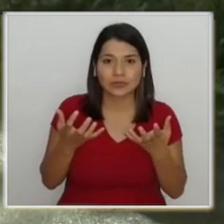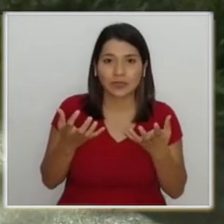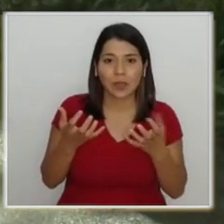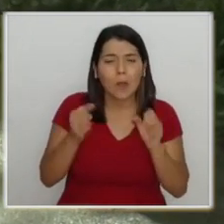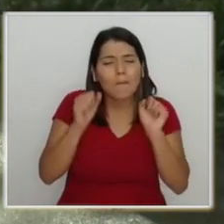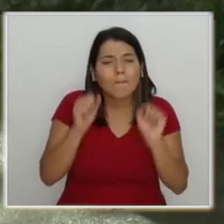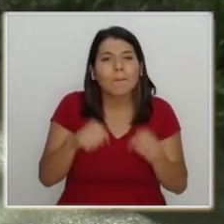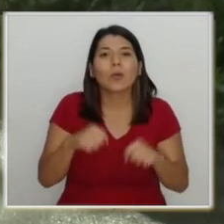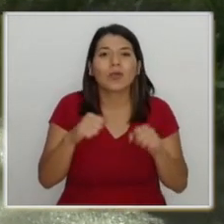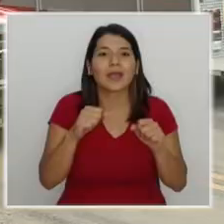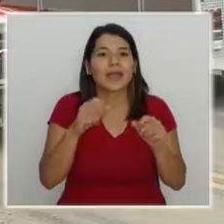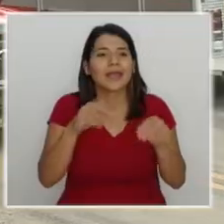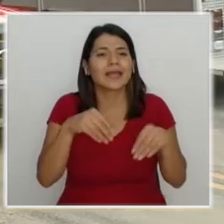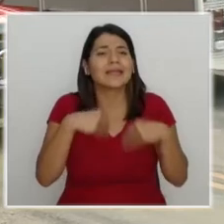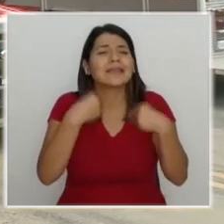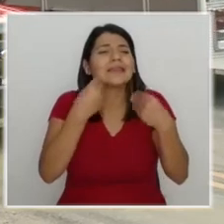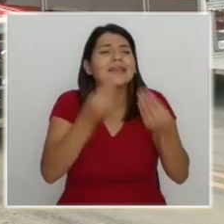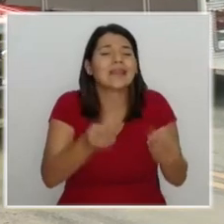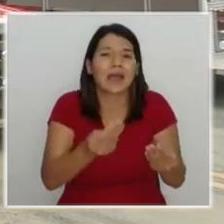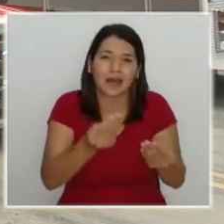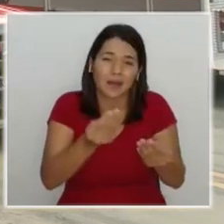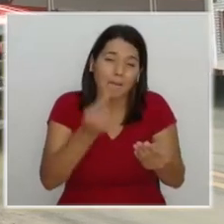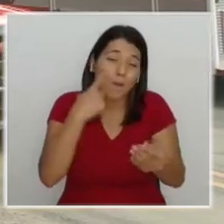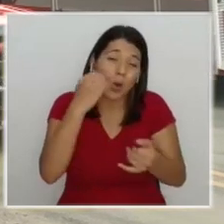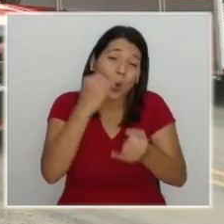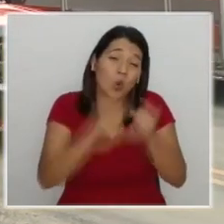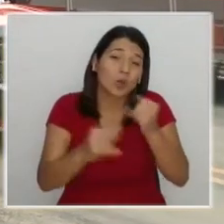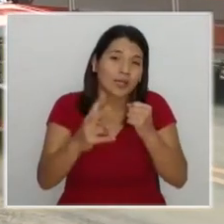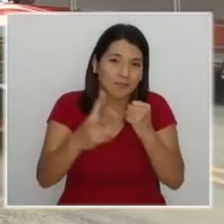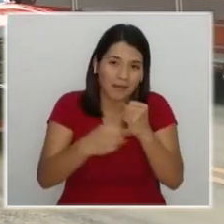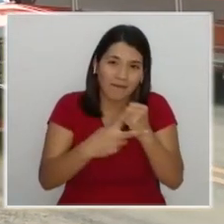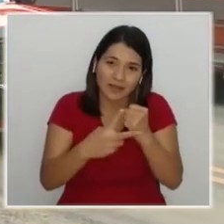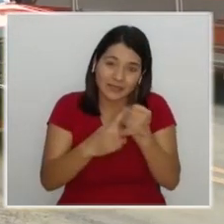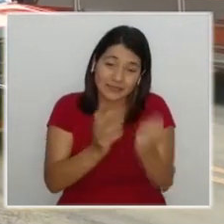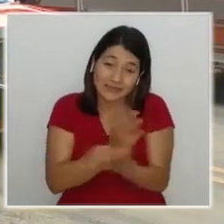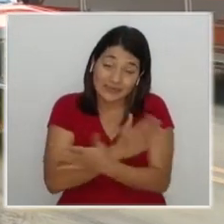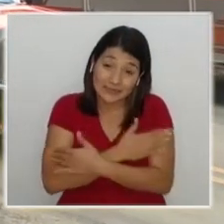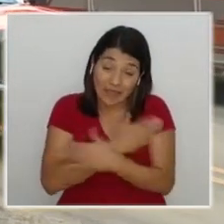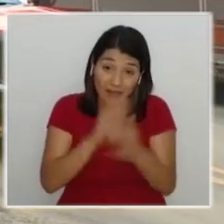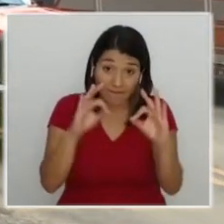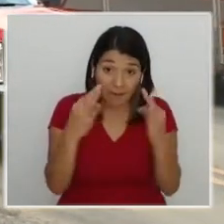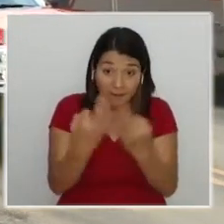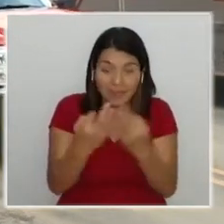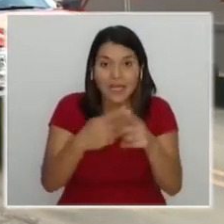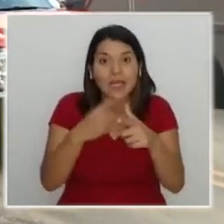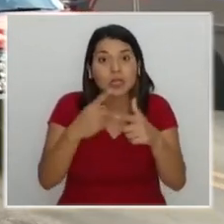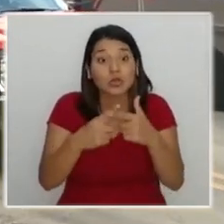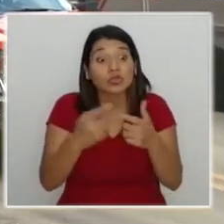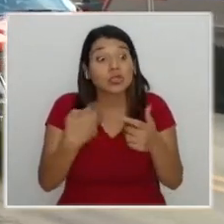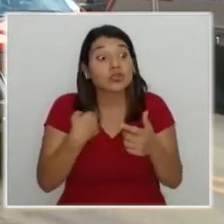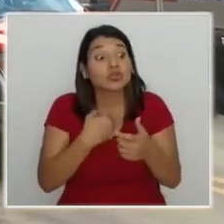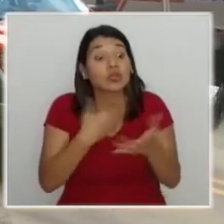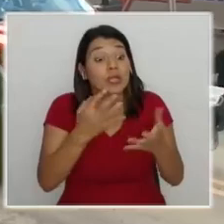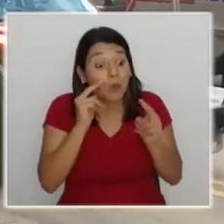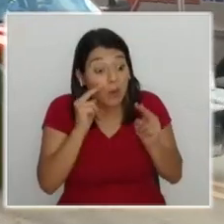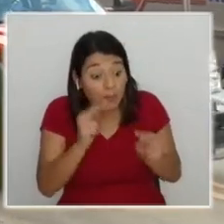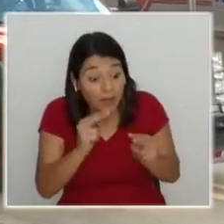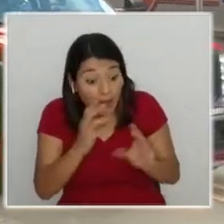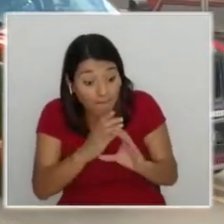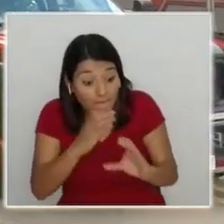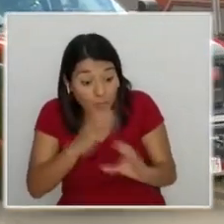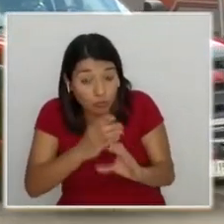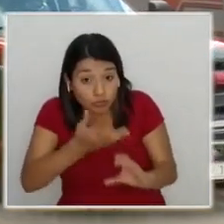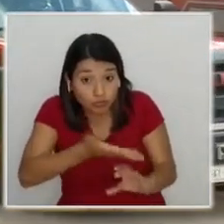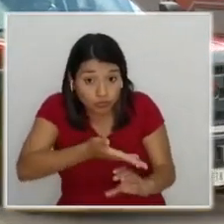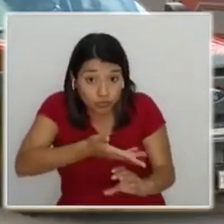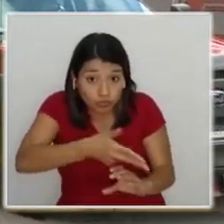darle ese último adiós a nuestros seres queridos. Entonces queríamos ver cuando levantaran ese bus si realmente